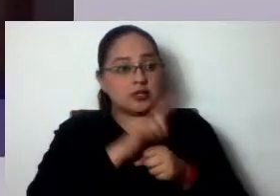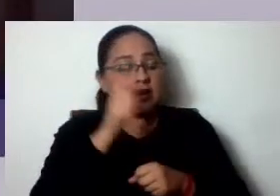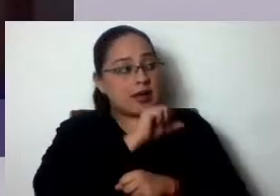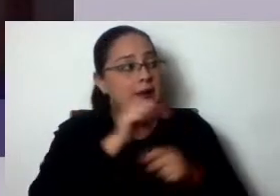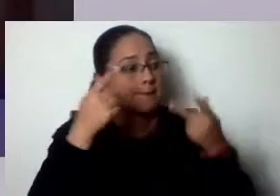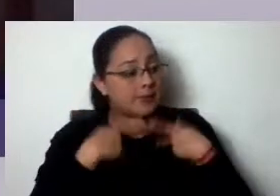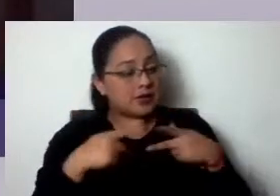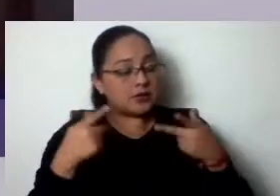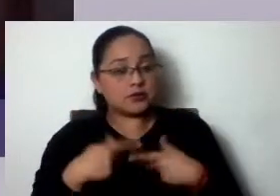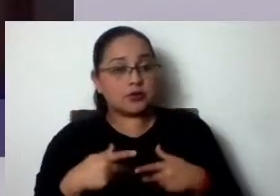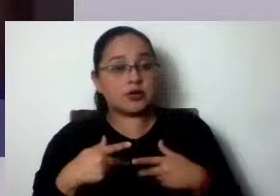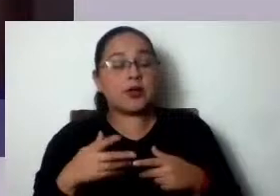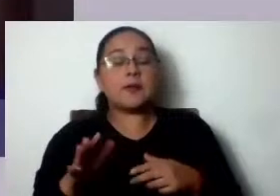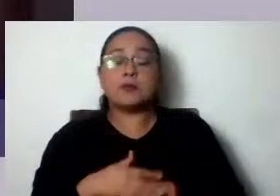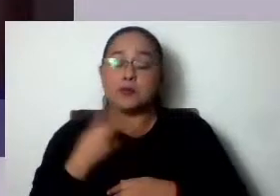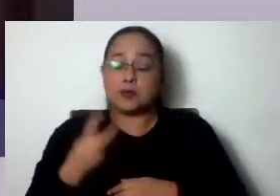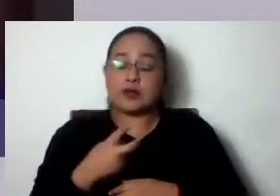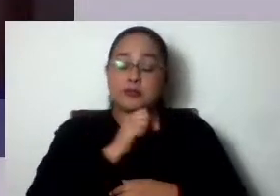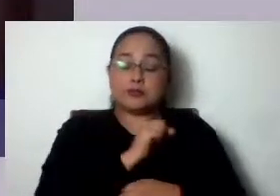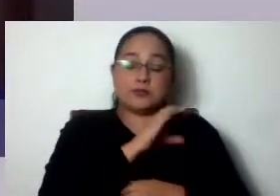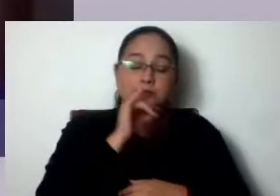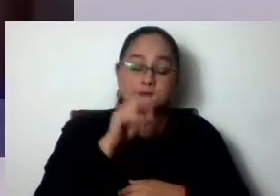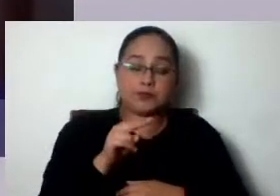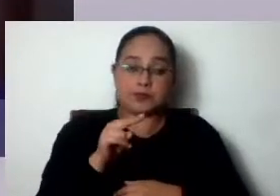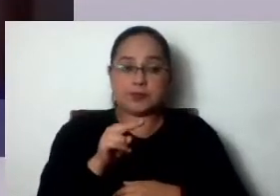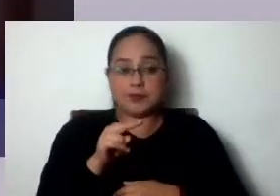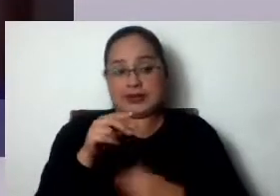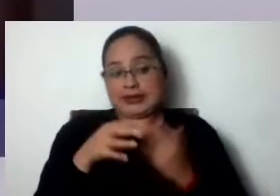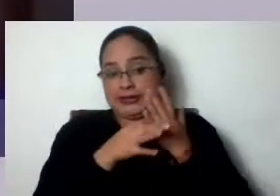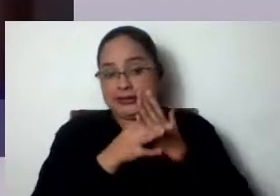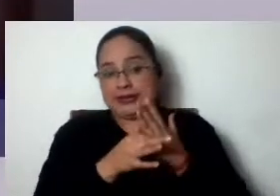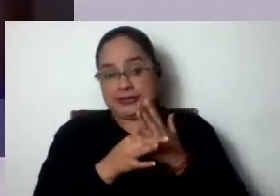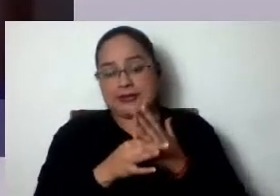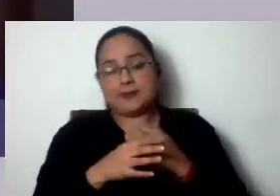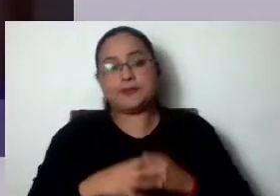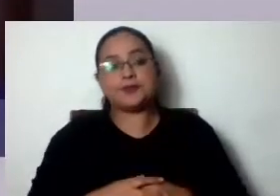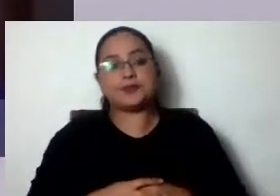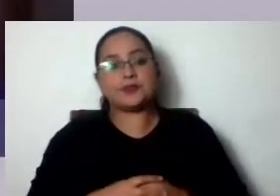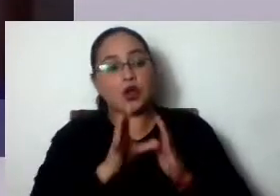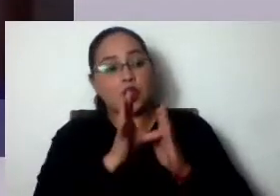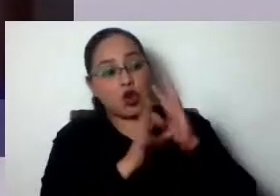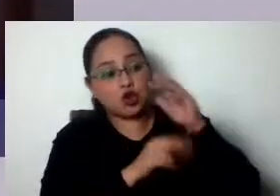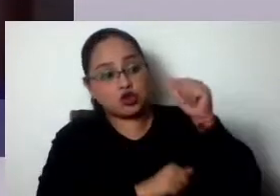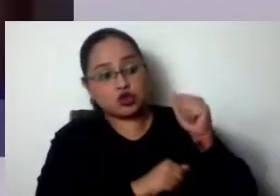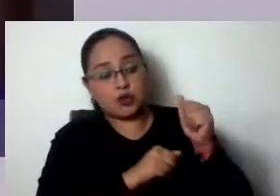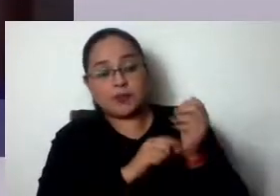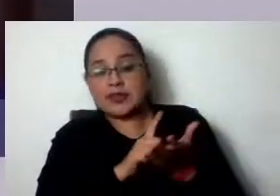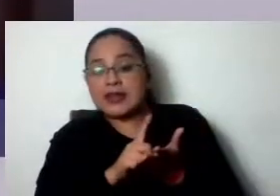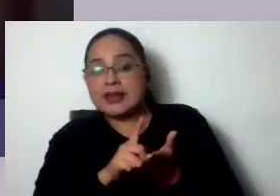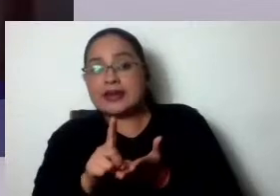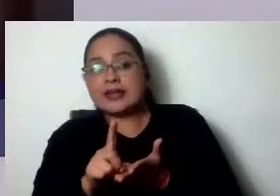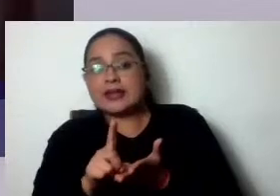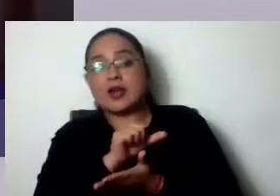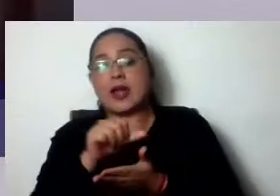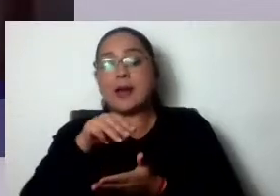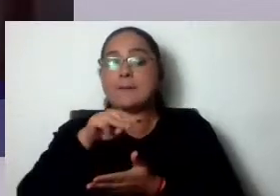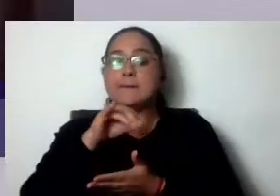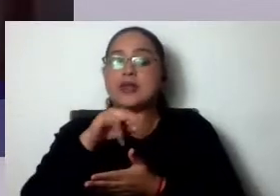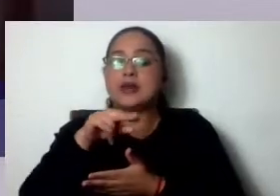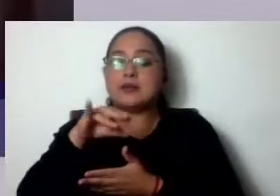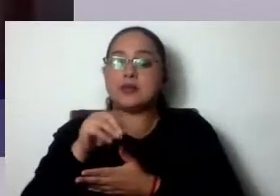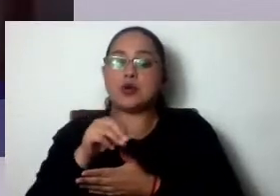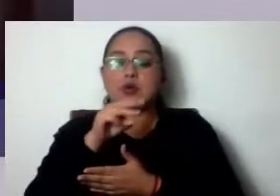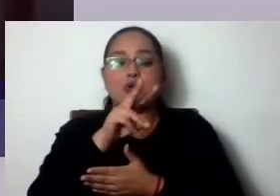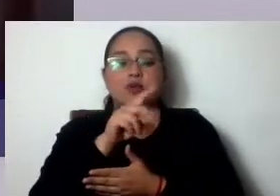por lo que la corte ha sostenido que el derecho constitucional al mínimo vital nótese que se refiere